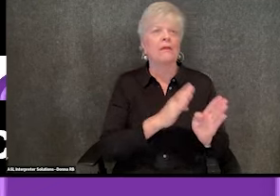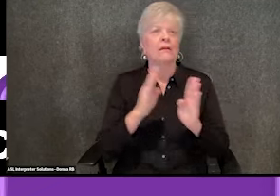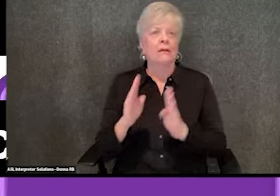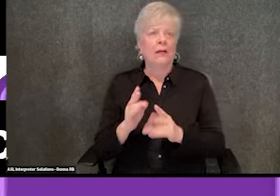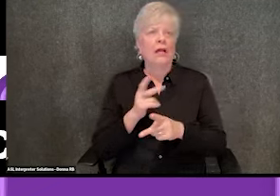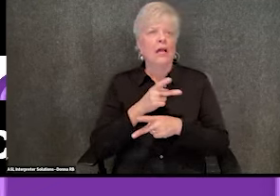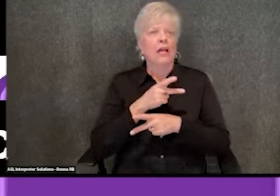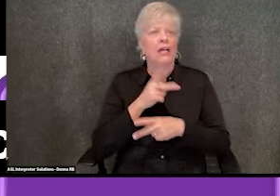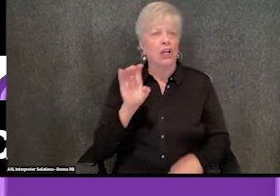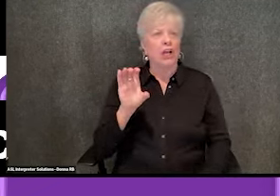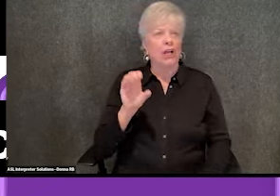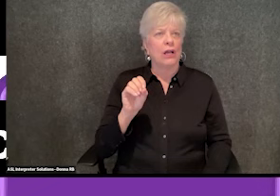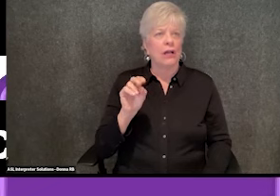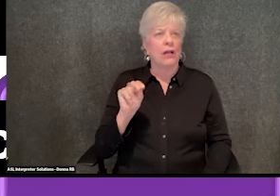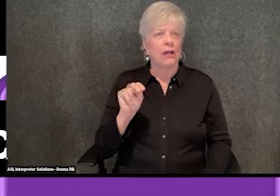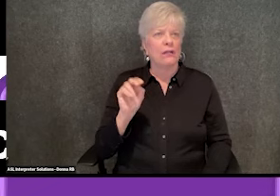sin perderlo.